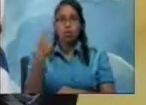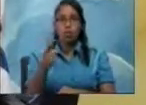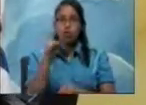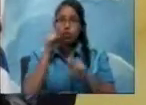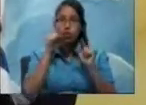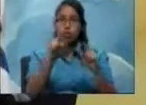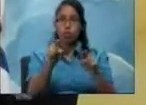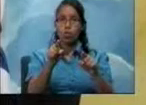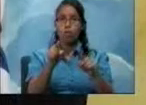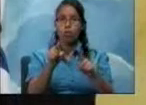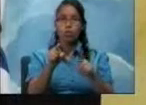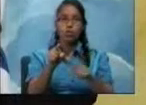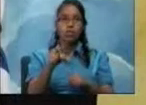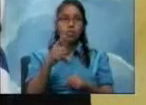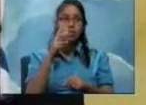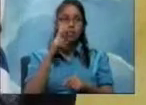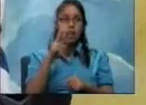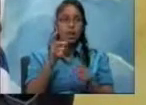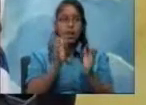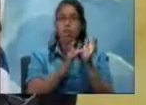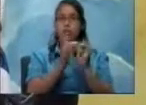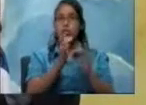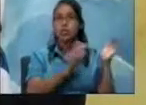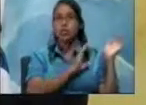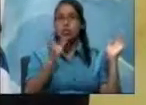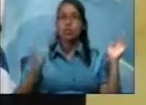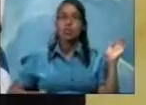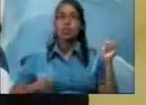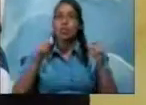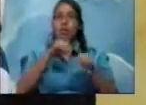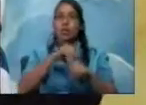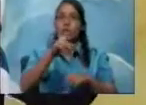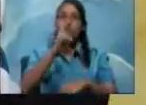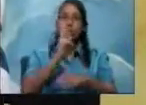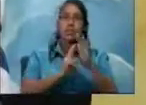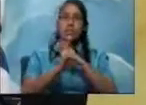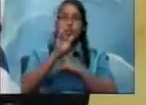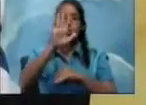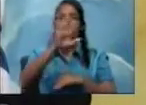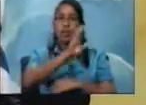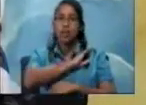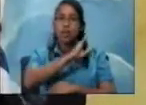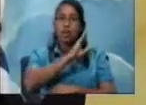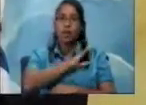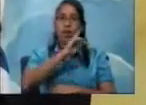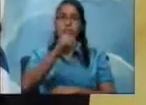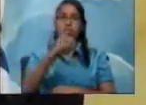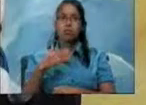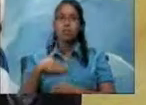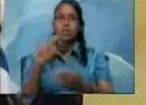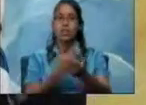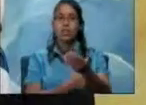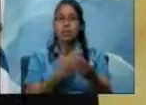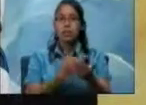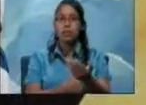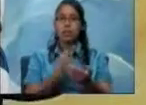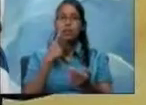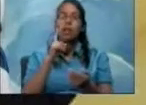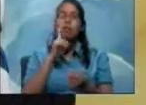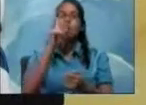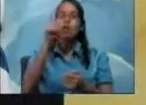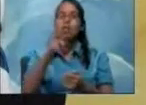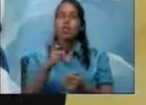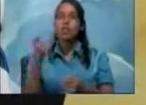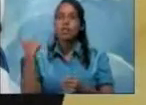usted Fíjese que el señor Jesucristo en el versículo 5 que le correspondió a mi hermano el doctor puerta le preguntó